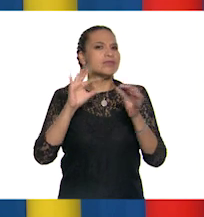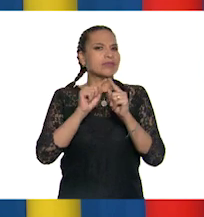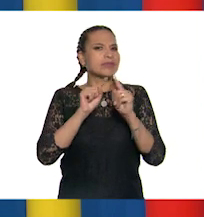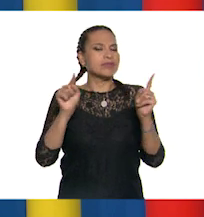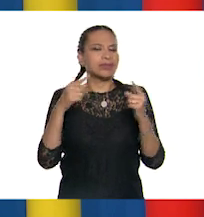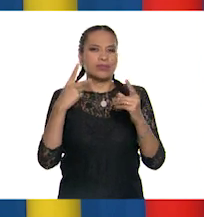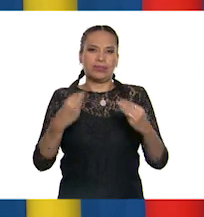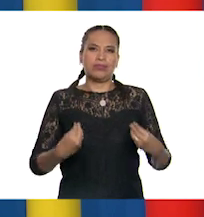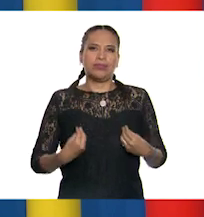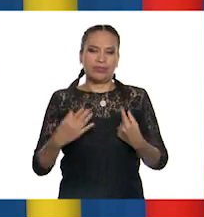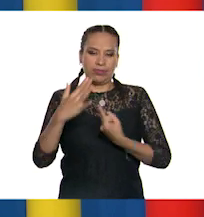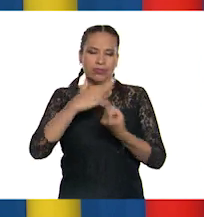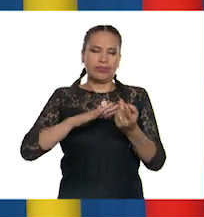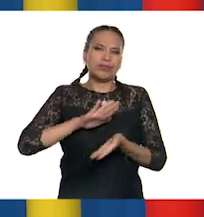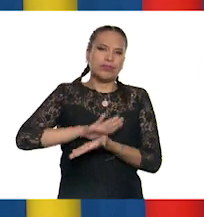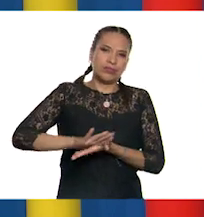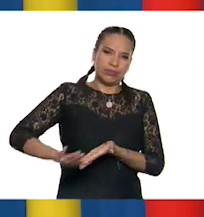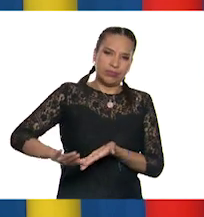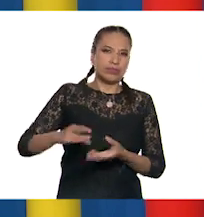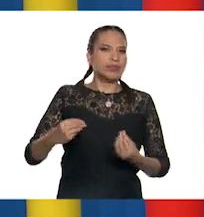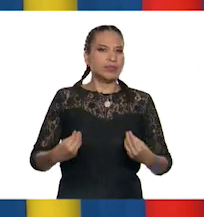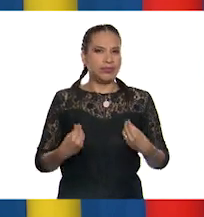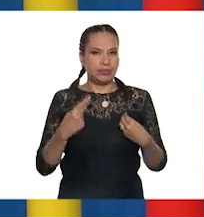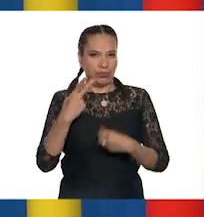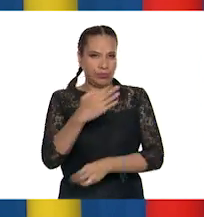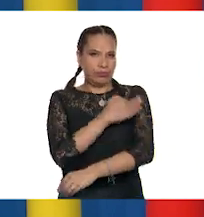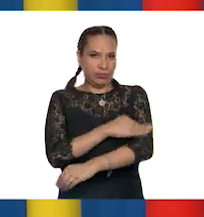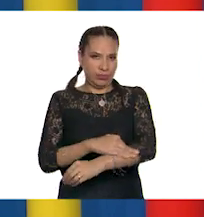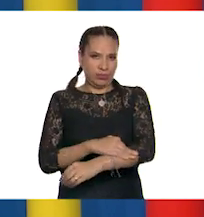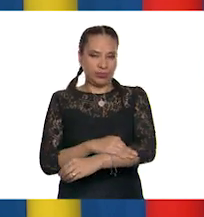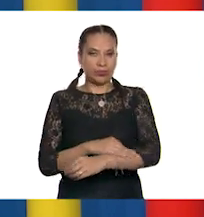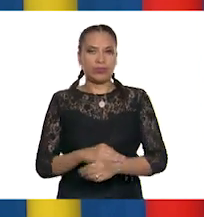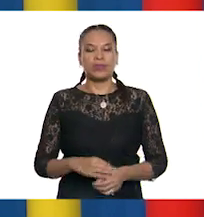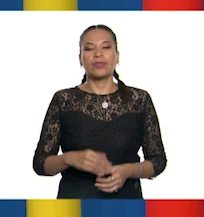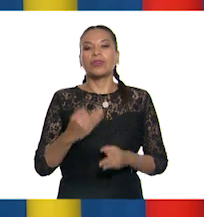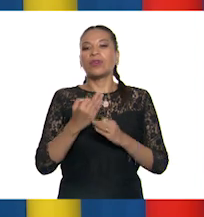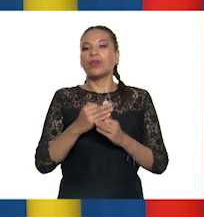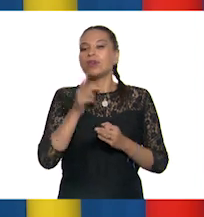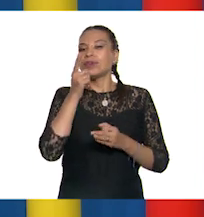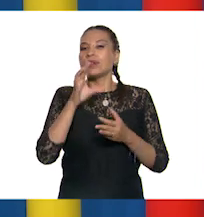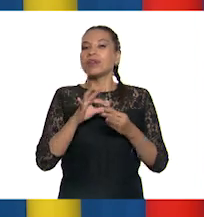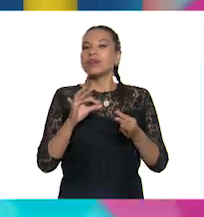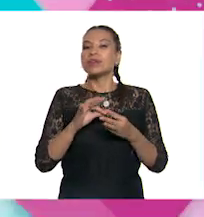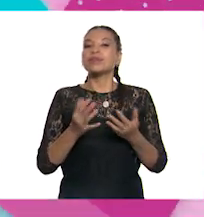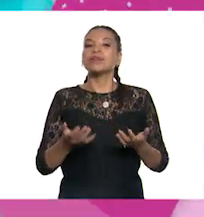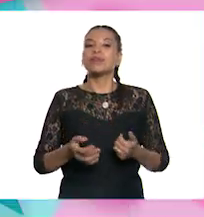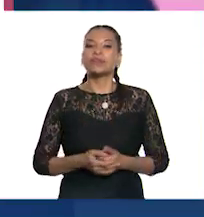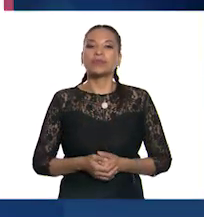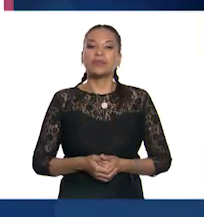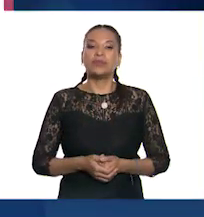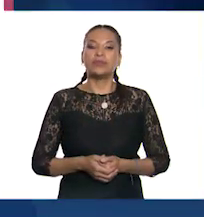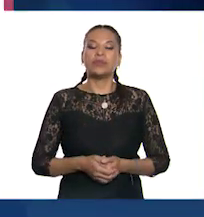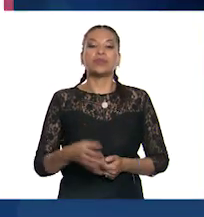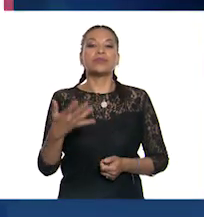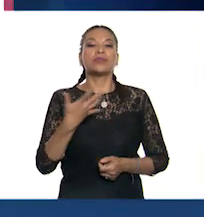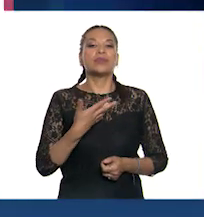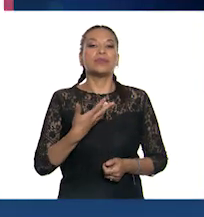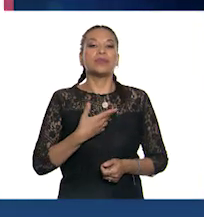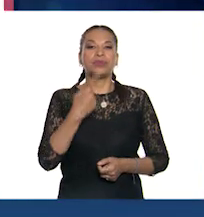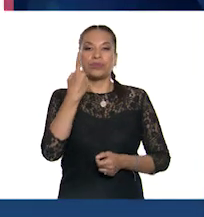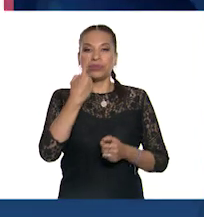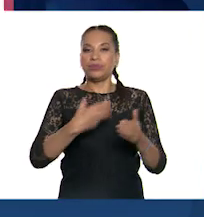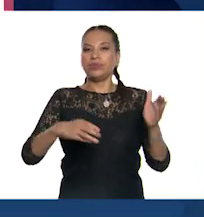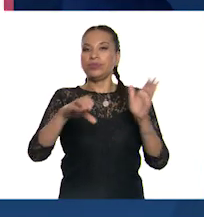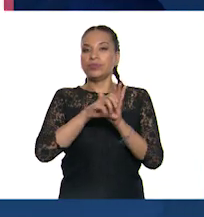también las condiciones de marginación en que vivía con su familia. Como en esta parte en la que dice: poseía una